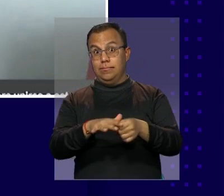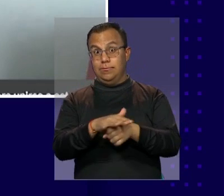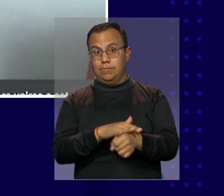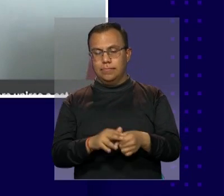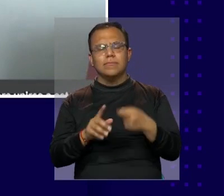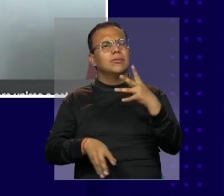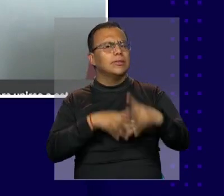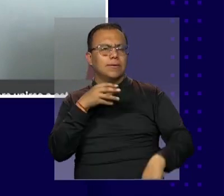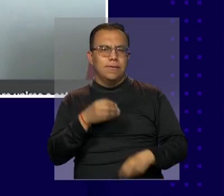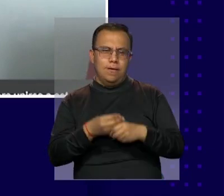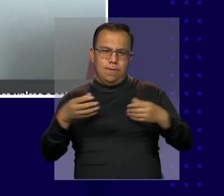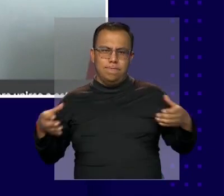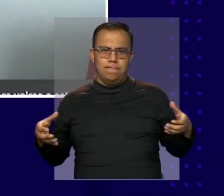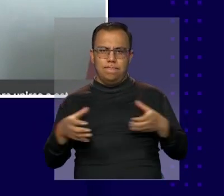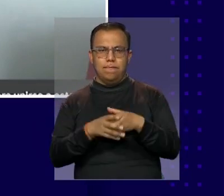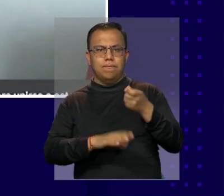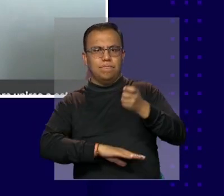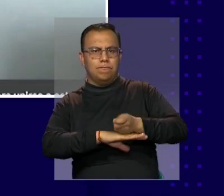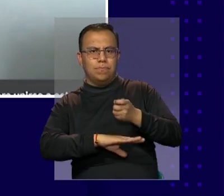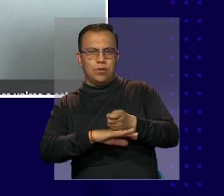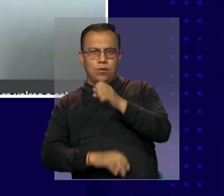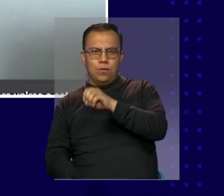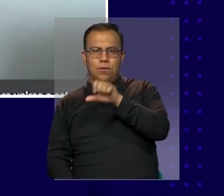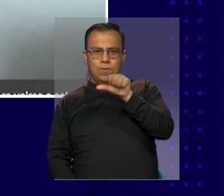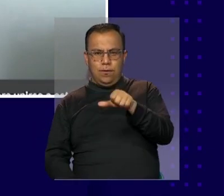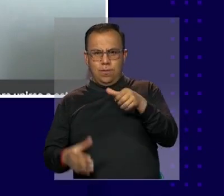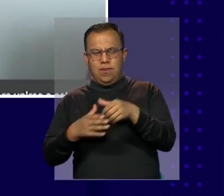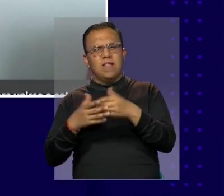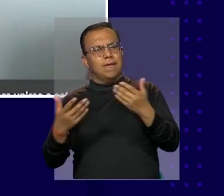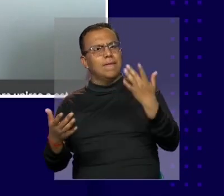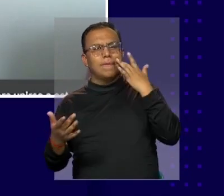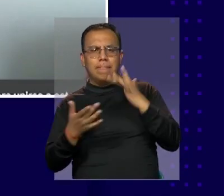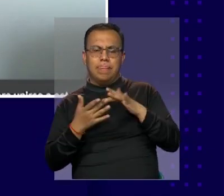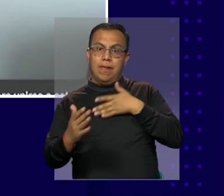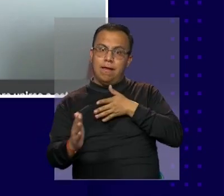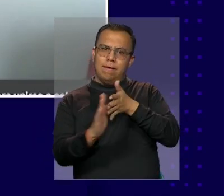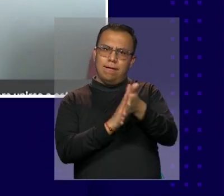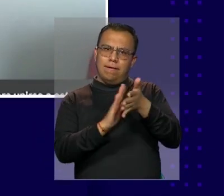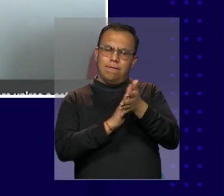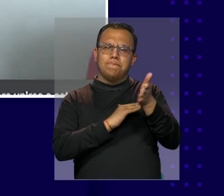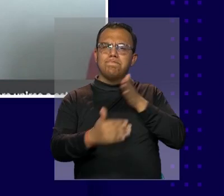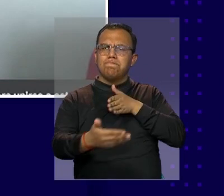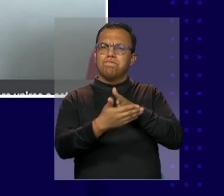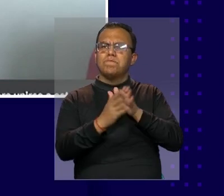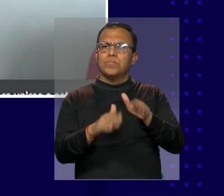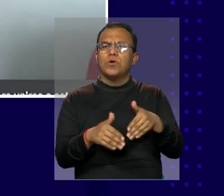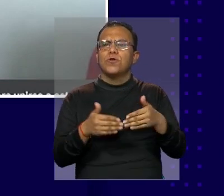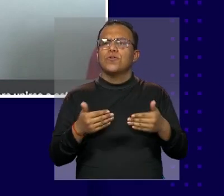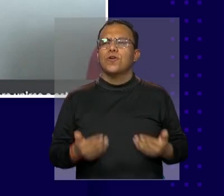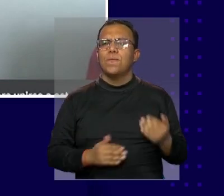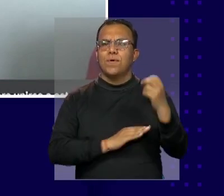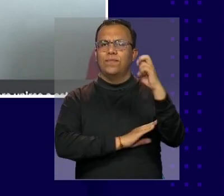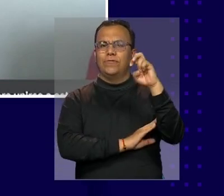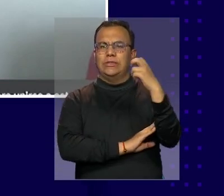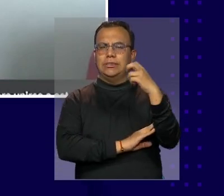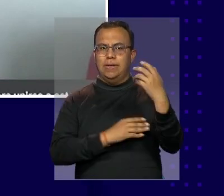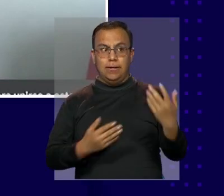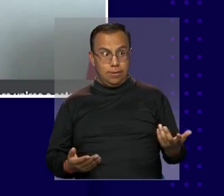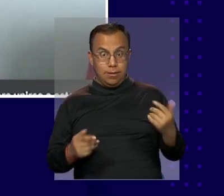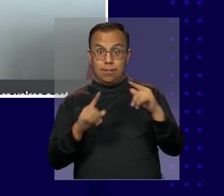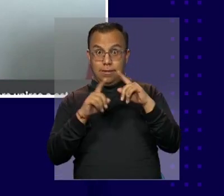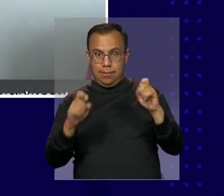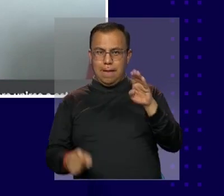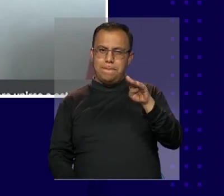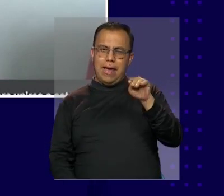Además, desde el colectivo de abogados y abogados José Alvear Restrepo hemos denunciado cómo la Fiscalía de